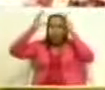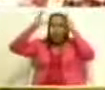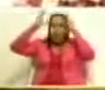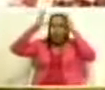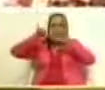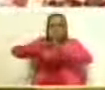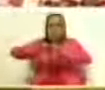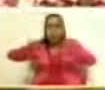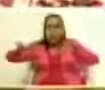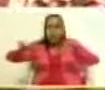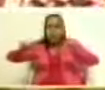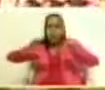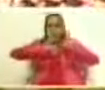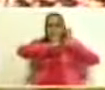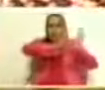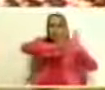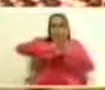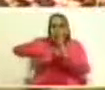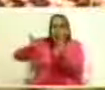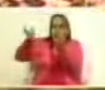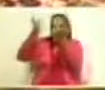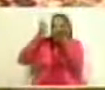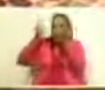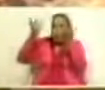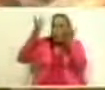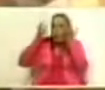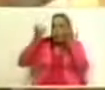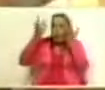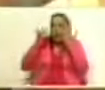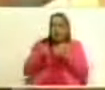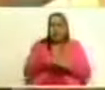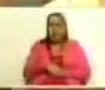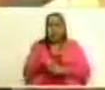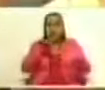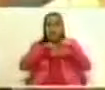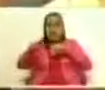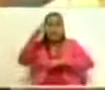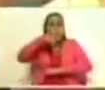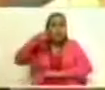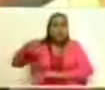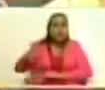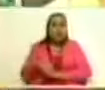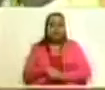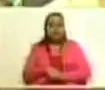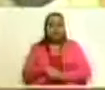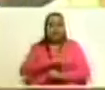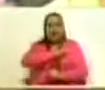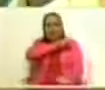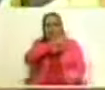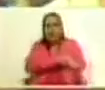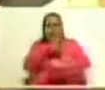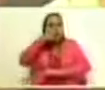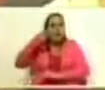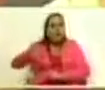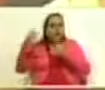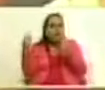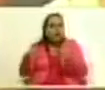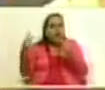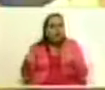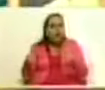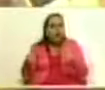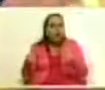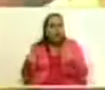educado, organizado, y un poderoso movimiento popular, un poder popular activo en la